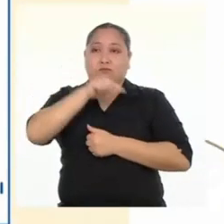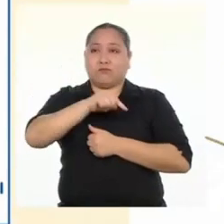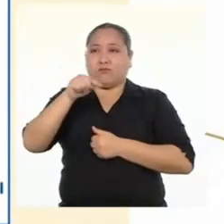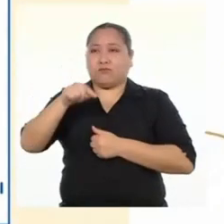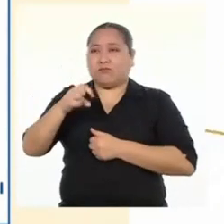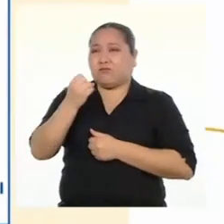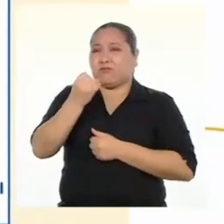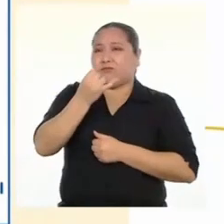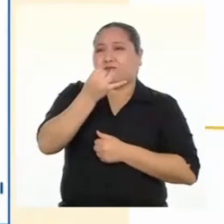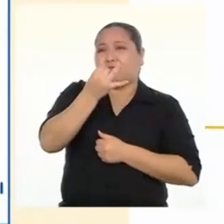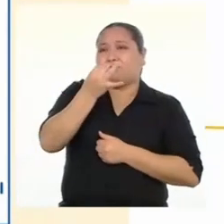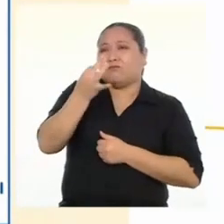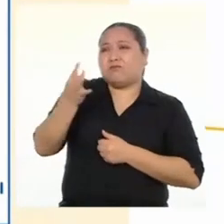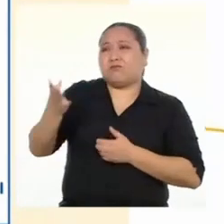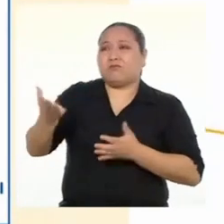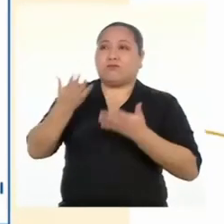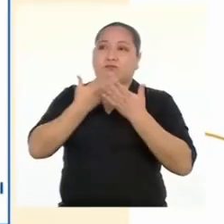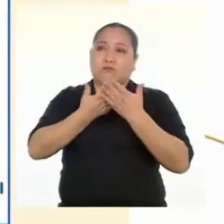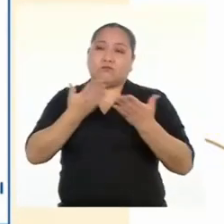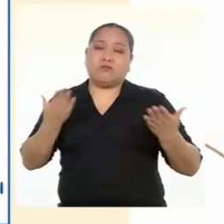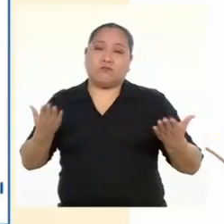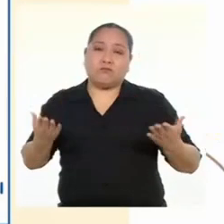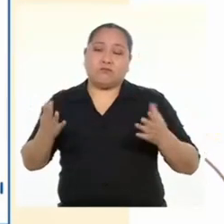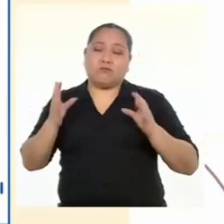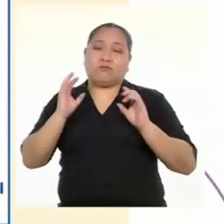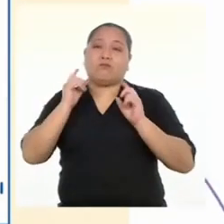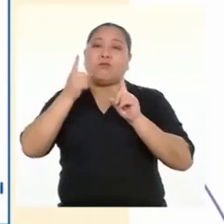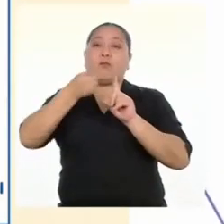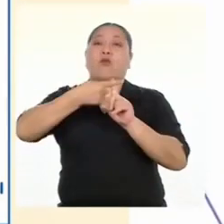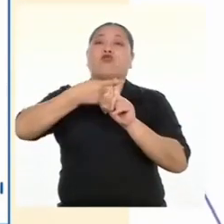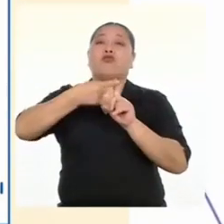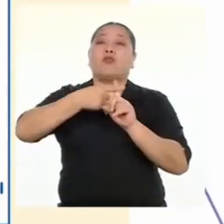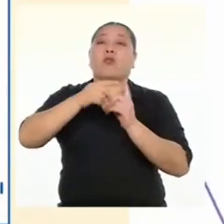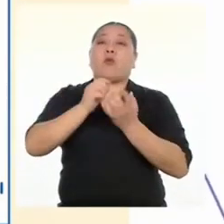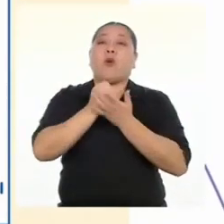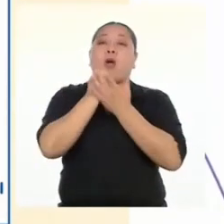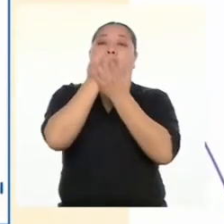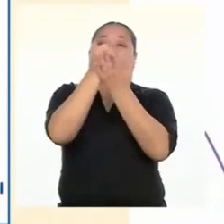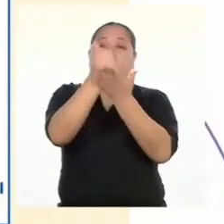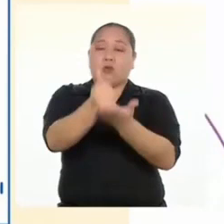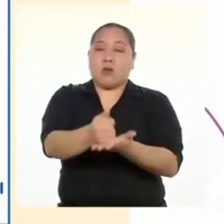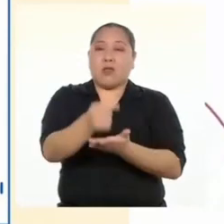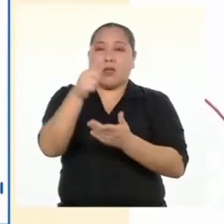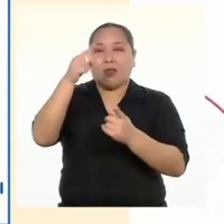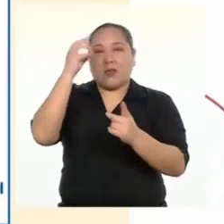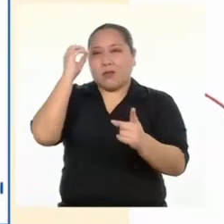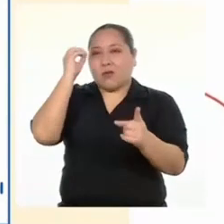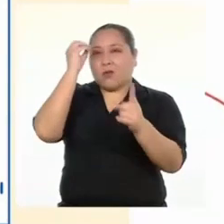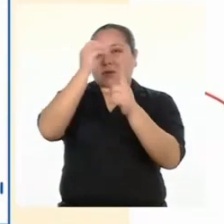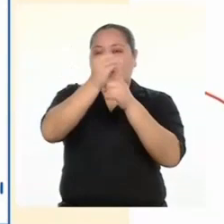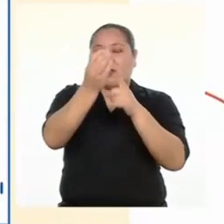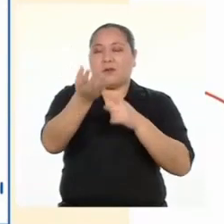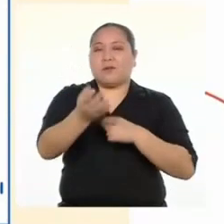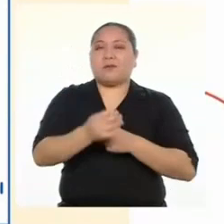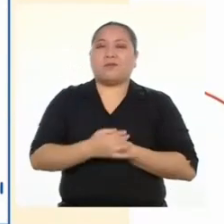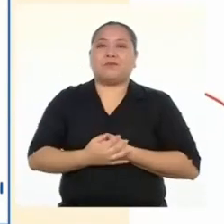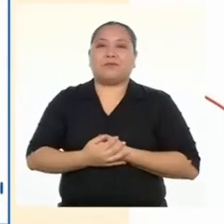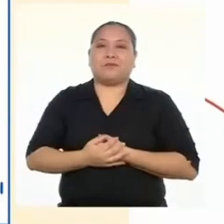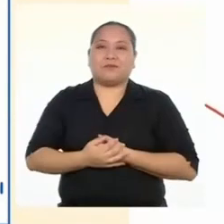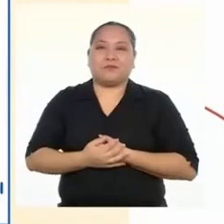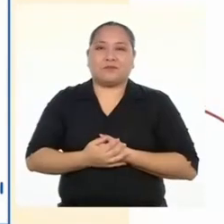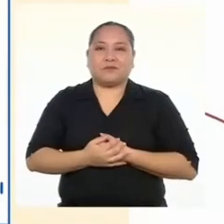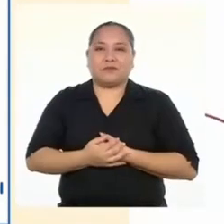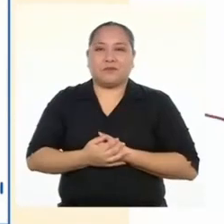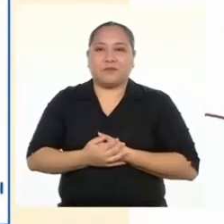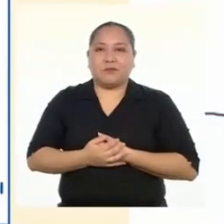son algunos de los tantos hábitos positivos que nos ayudarán con este propósito.